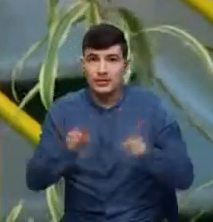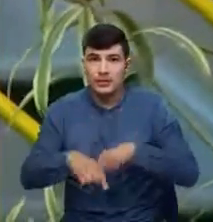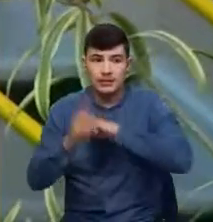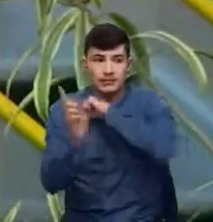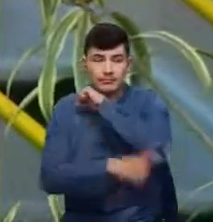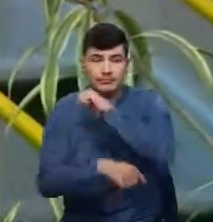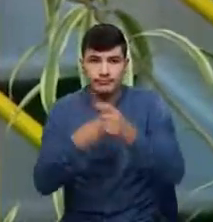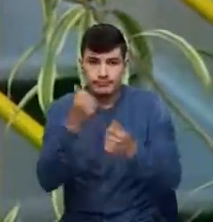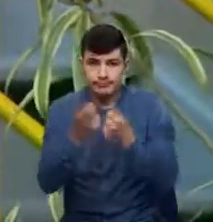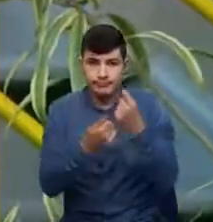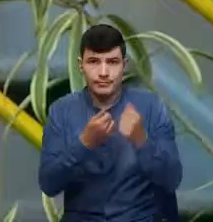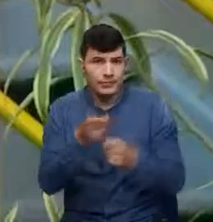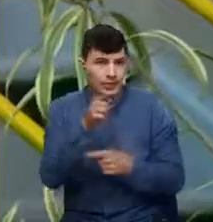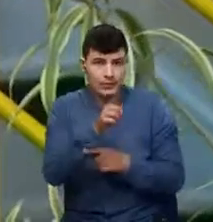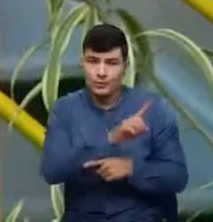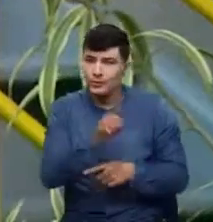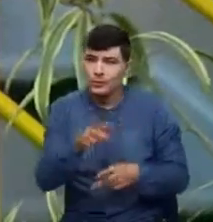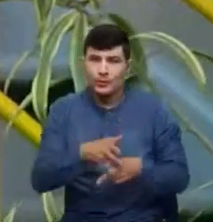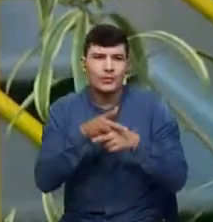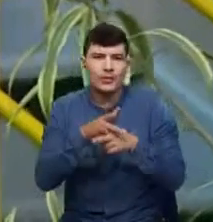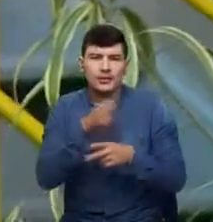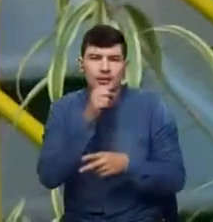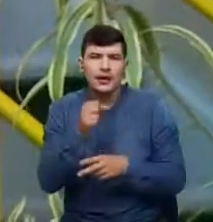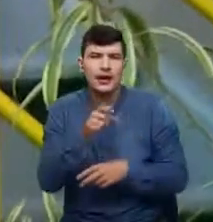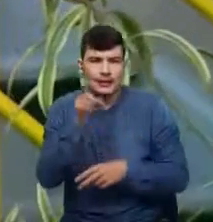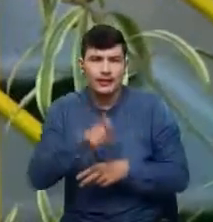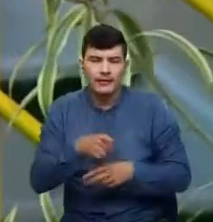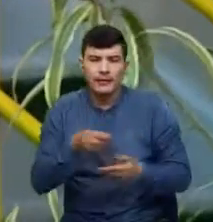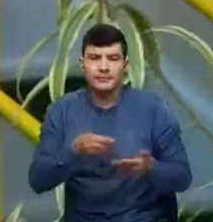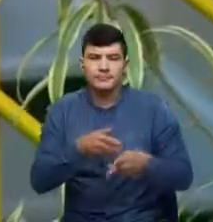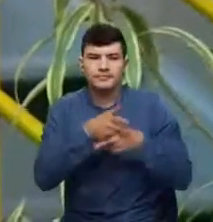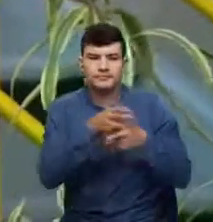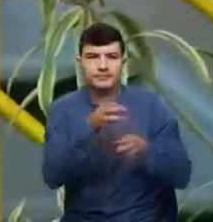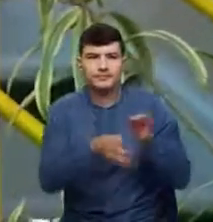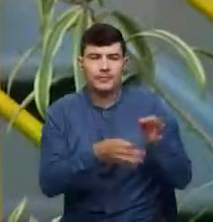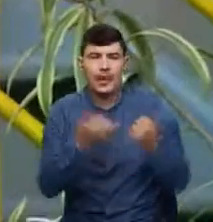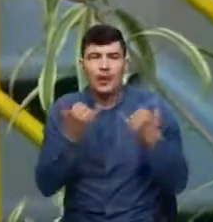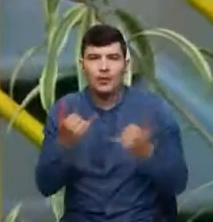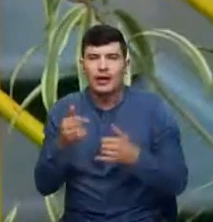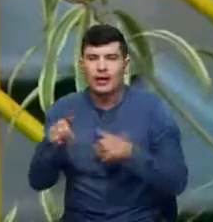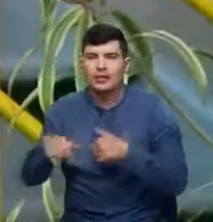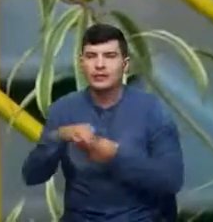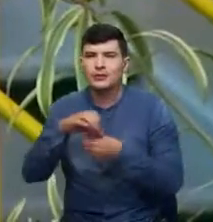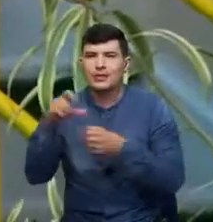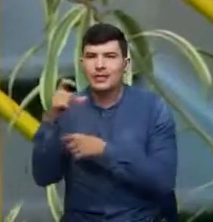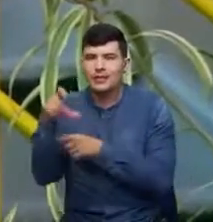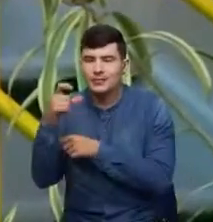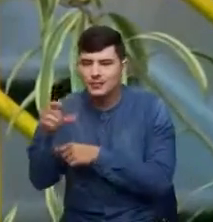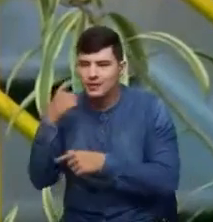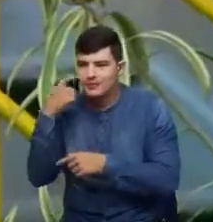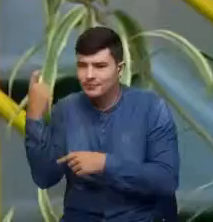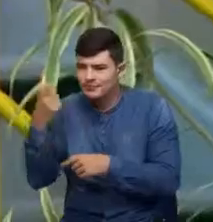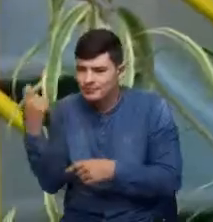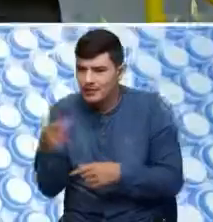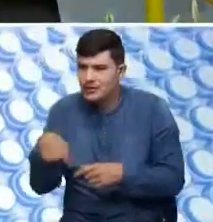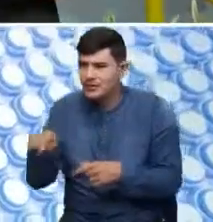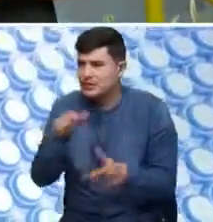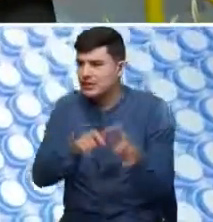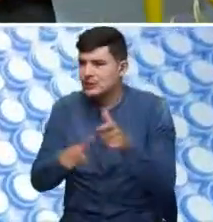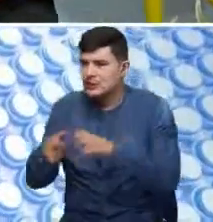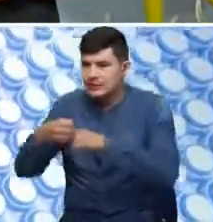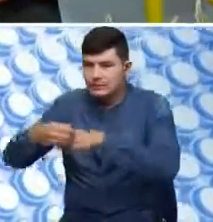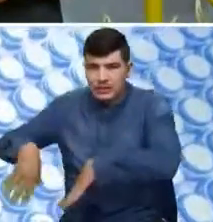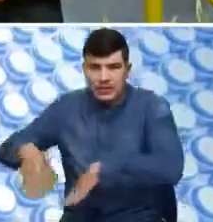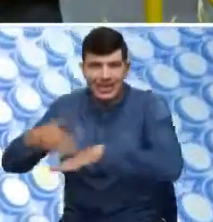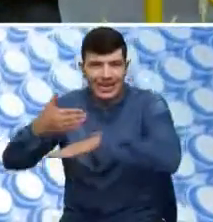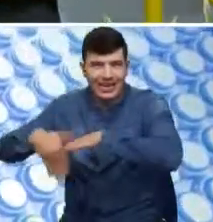Muy bien, pues desde la administración municipal se continúa trabajando en la búsqueda de estos adultos mayores que se encuentran abandonados en las calles de la ciudad para llevarlos